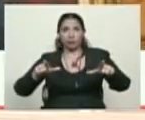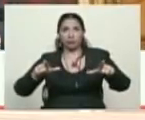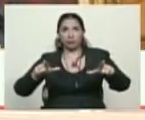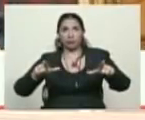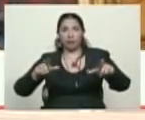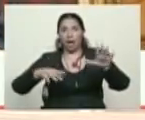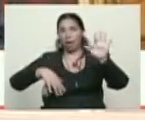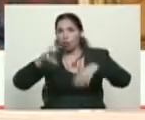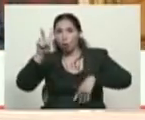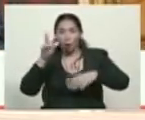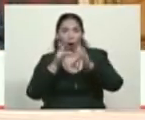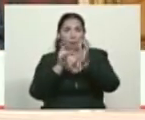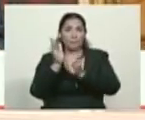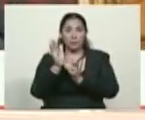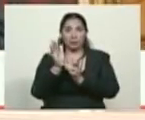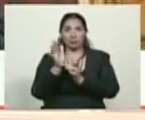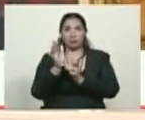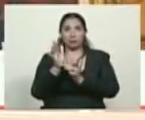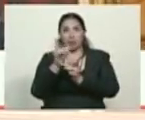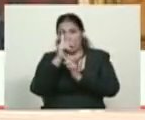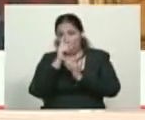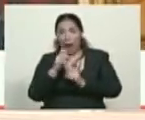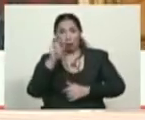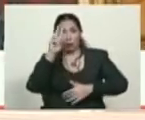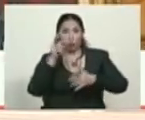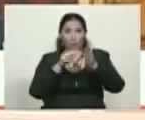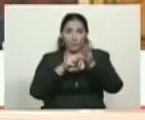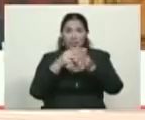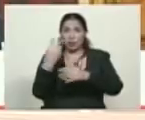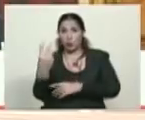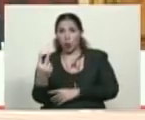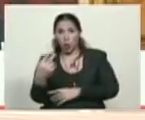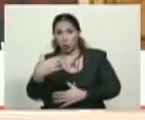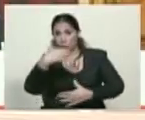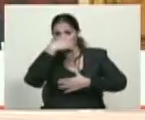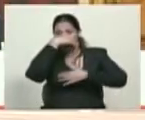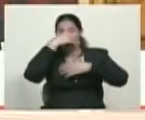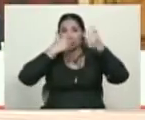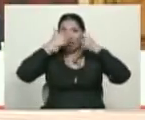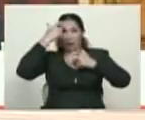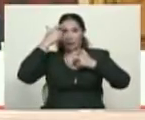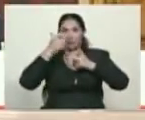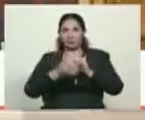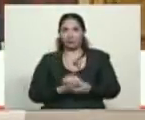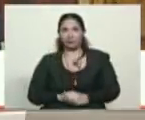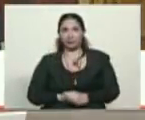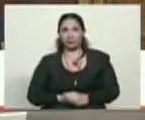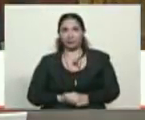el 12 de abril del año 2002, secuestrado el comandante Chávez,